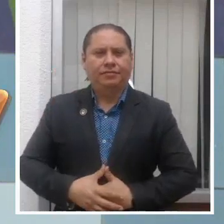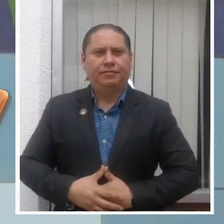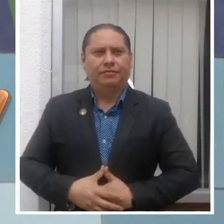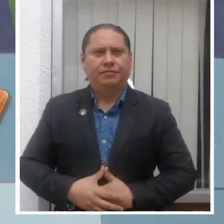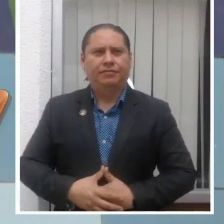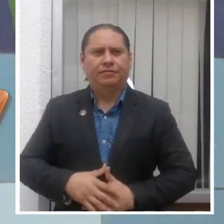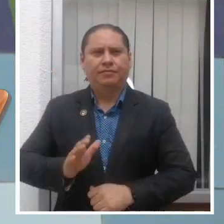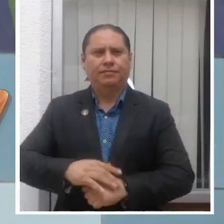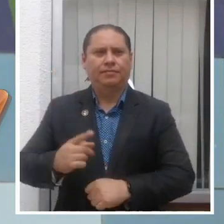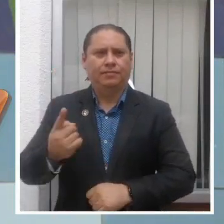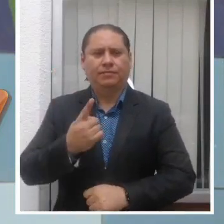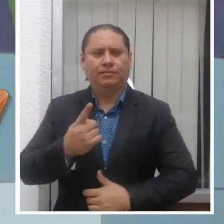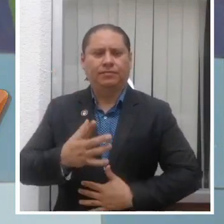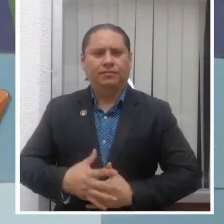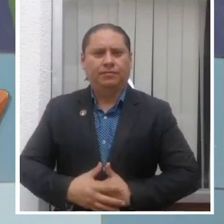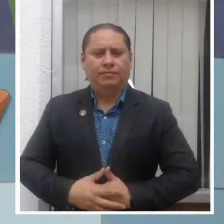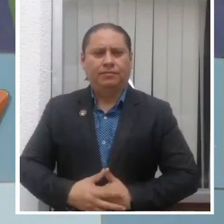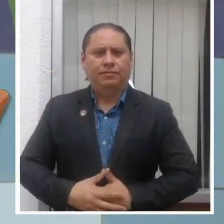porque